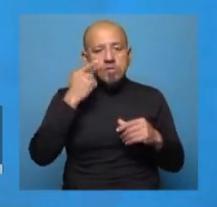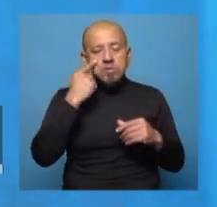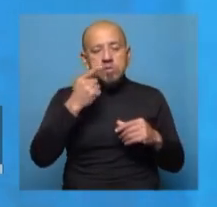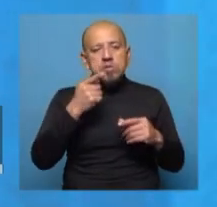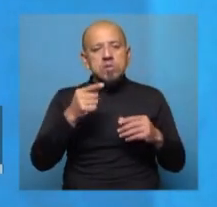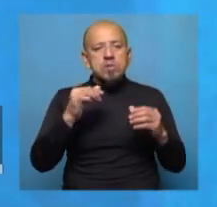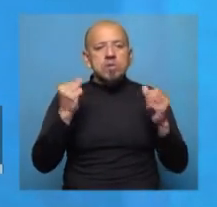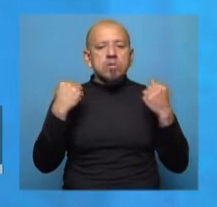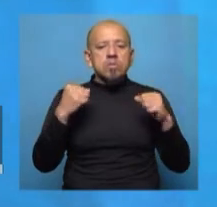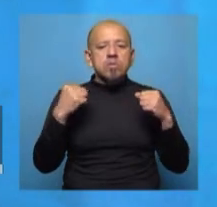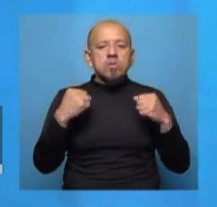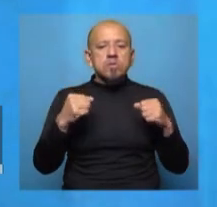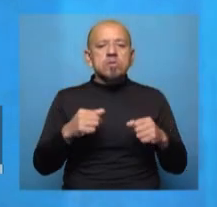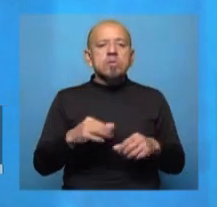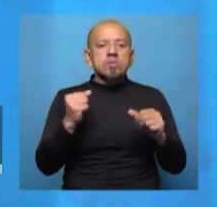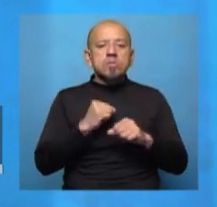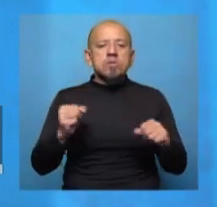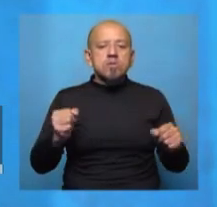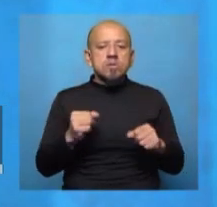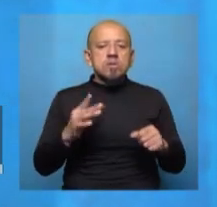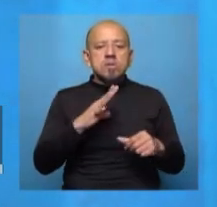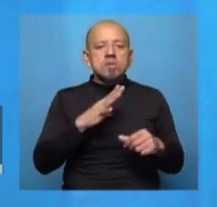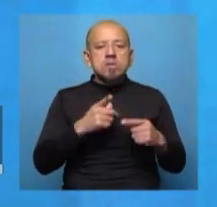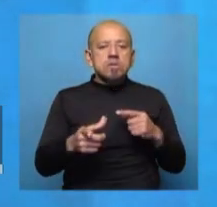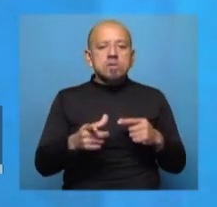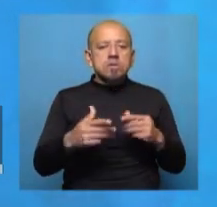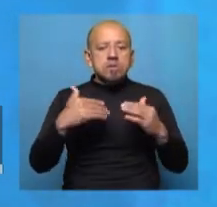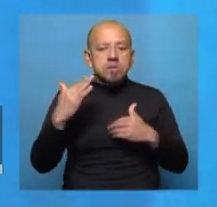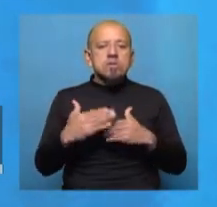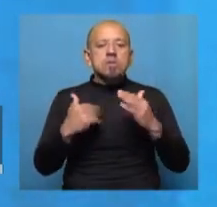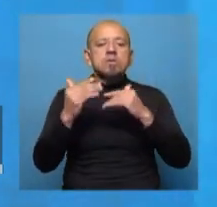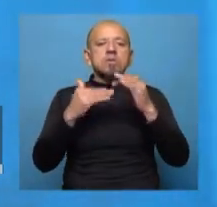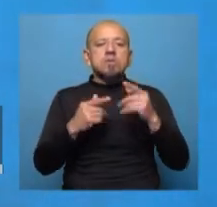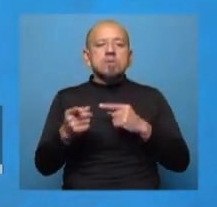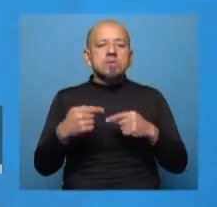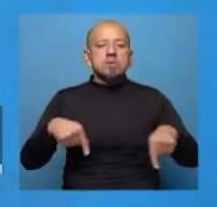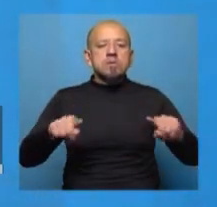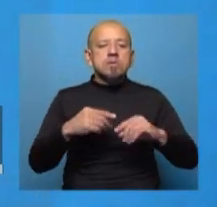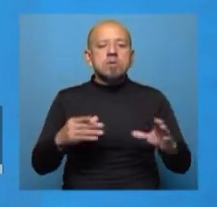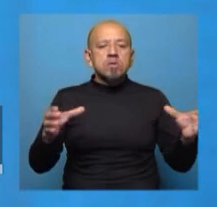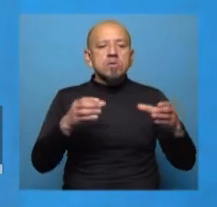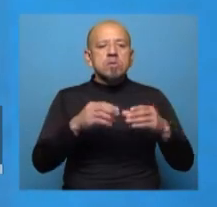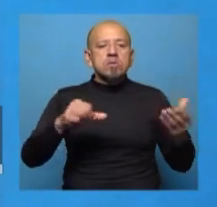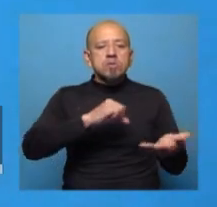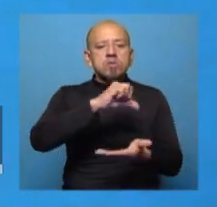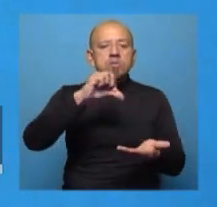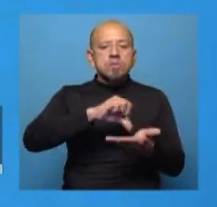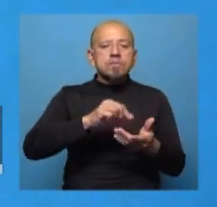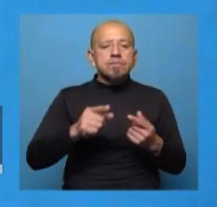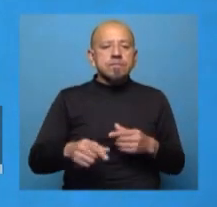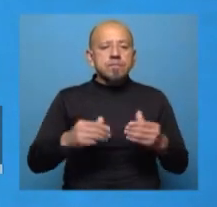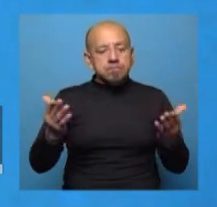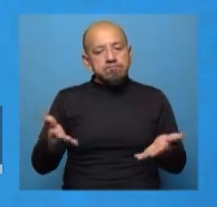deporte lo que potencialmente aportaba en la construcción de una comunidad de un país y